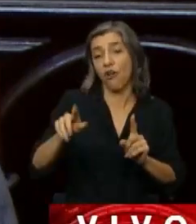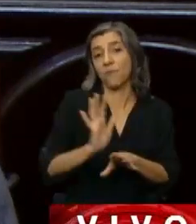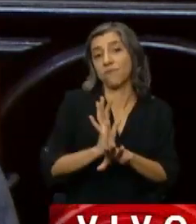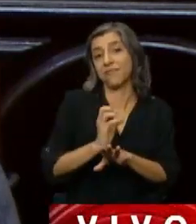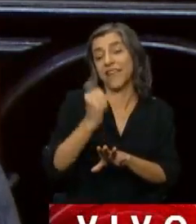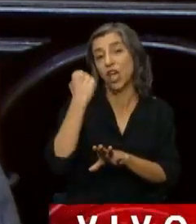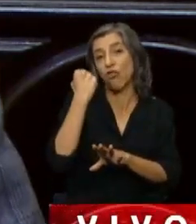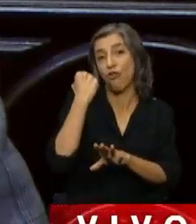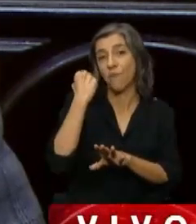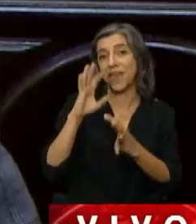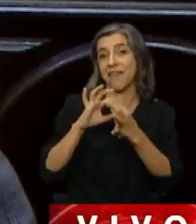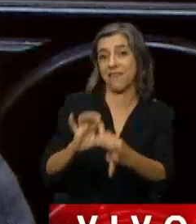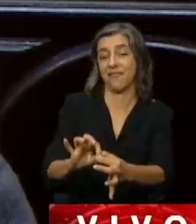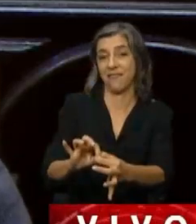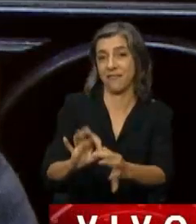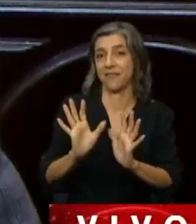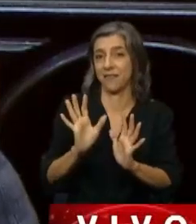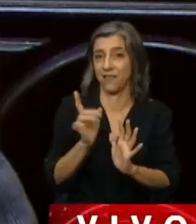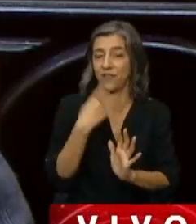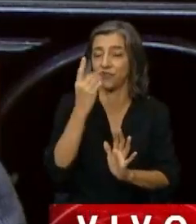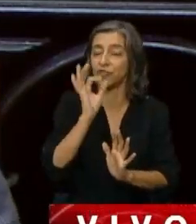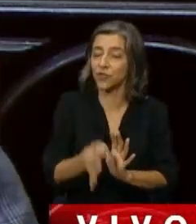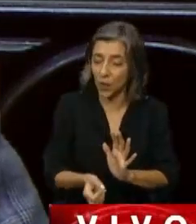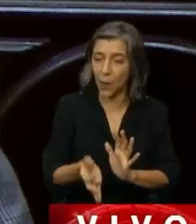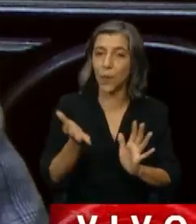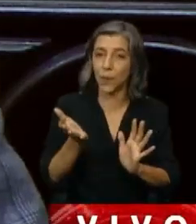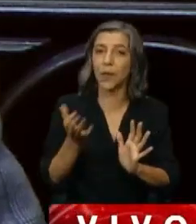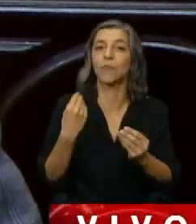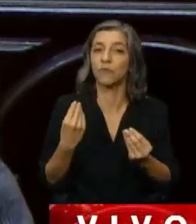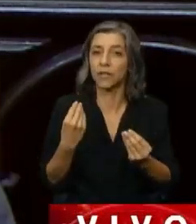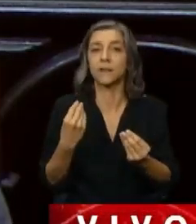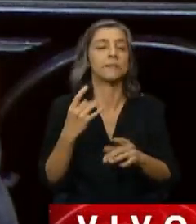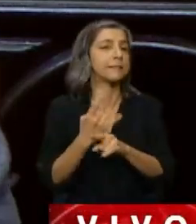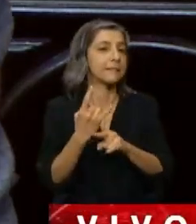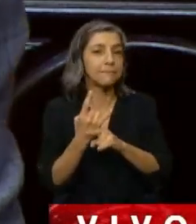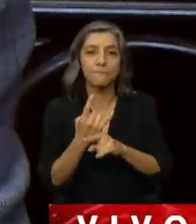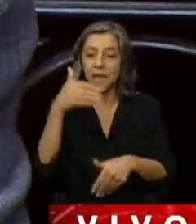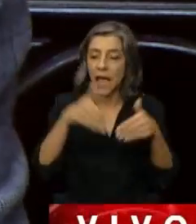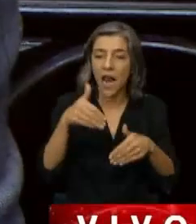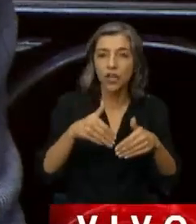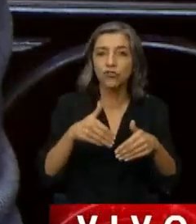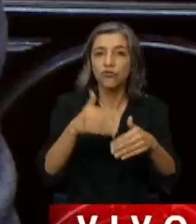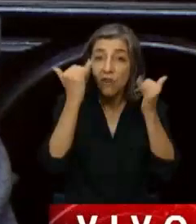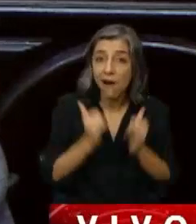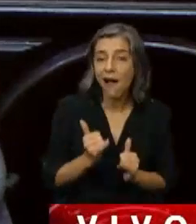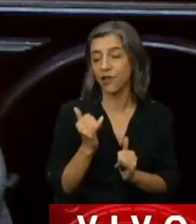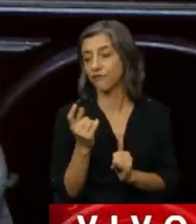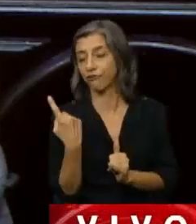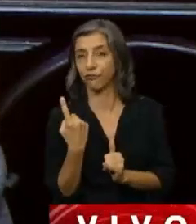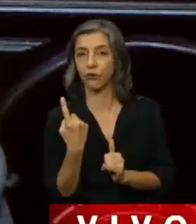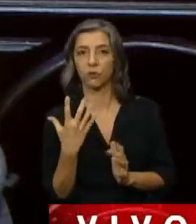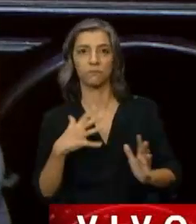que genera todo proceso electoral algún grado de incertidumbre, pero si multiplicamos los